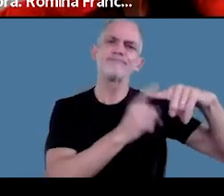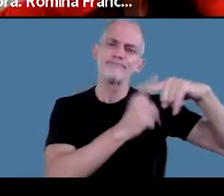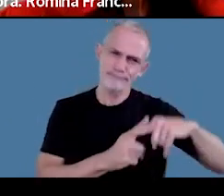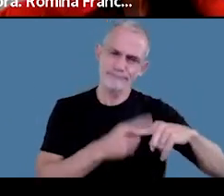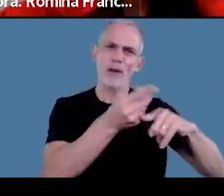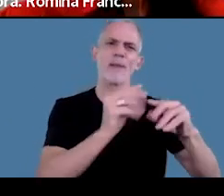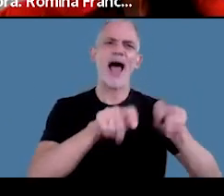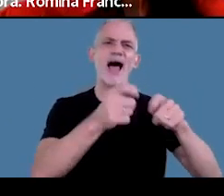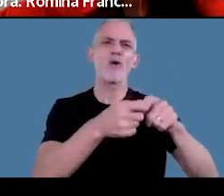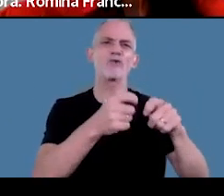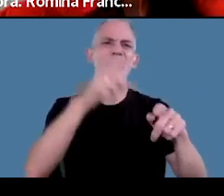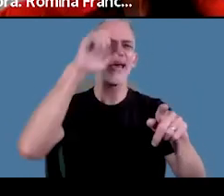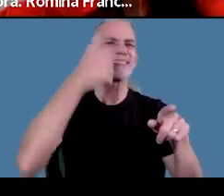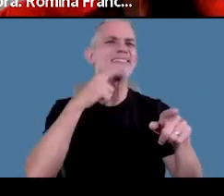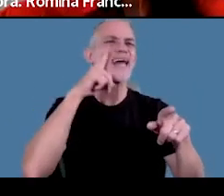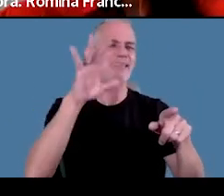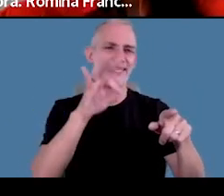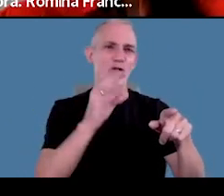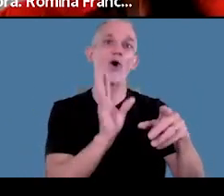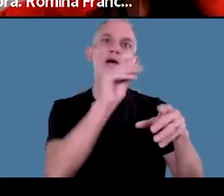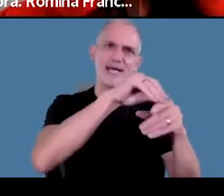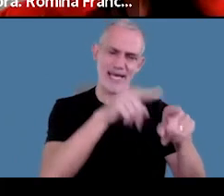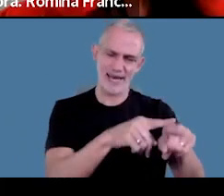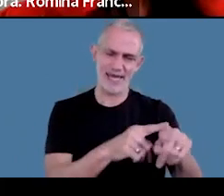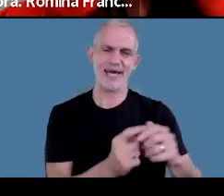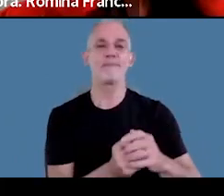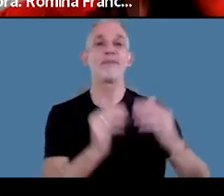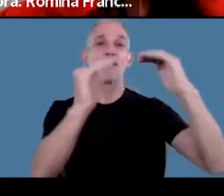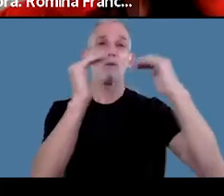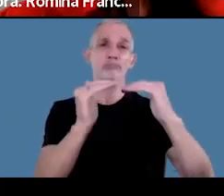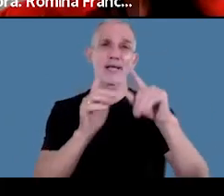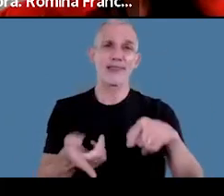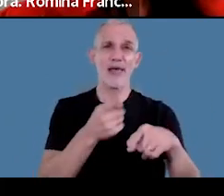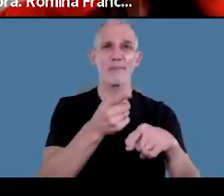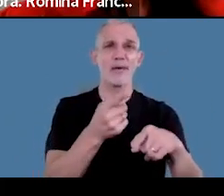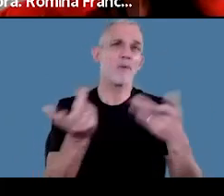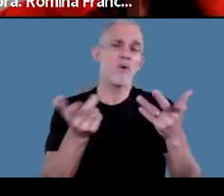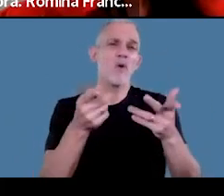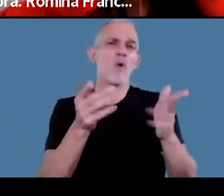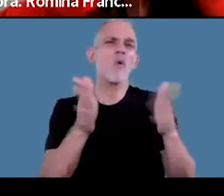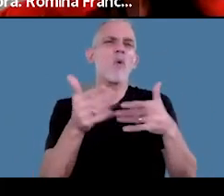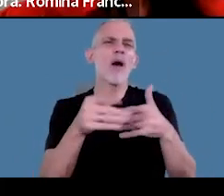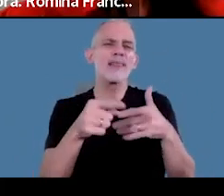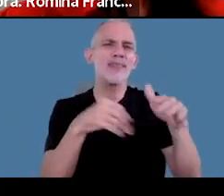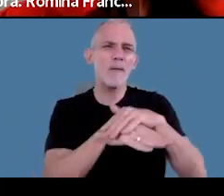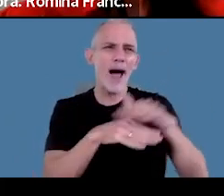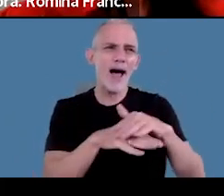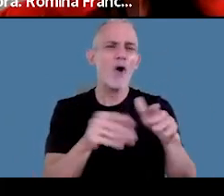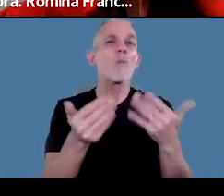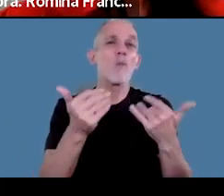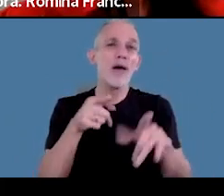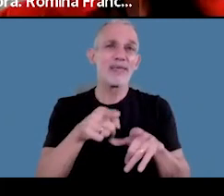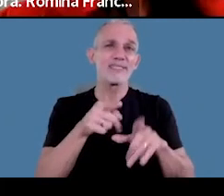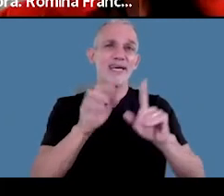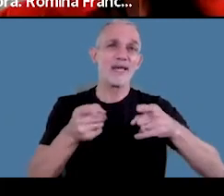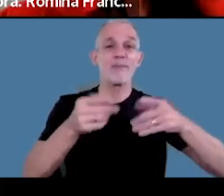el ajuste estático. Después tenemos también otro tipo de cuenta, que puede ser también